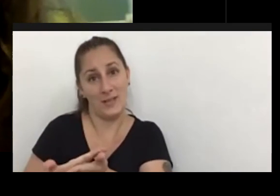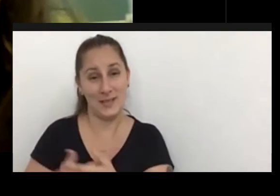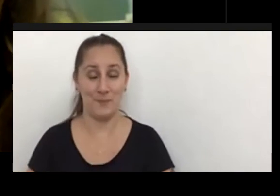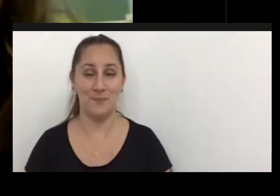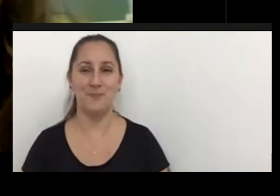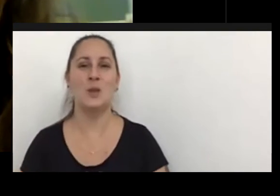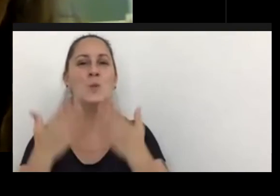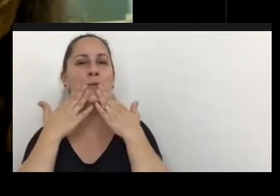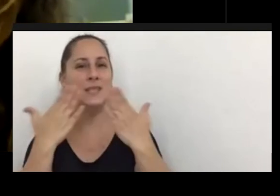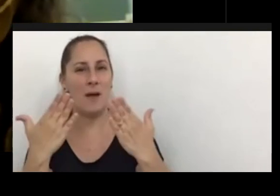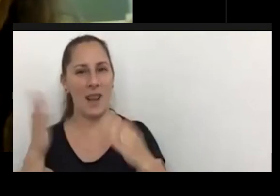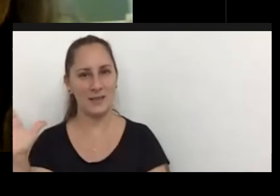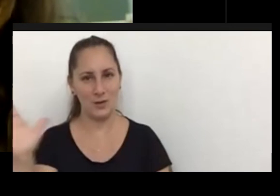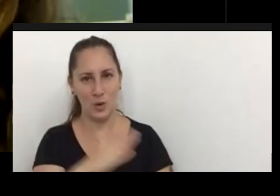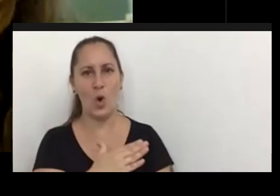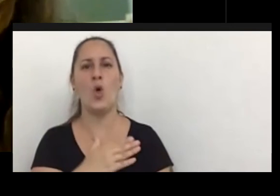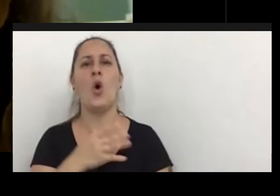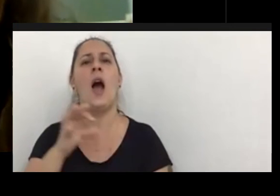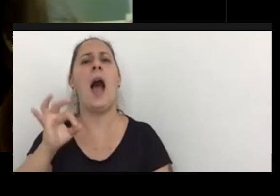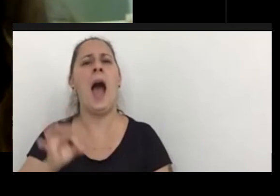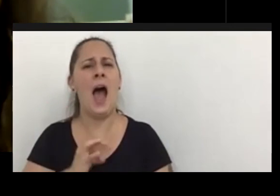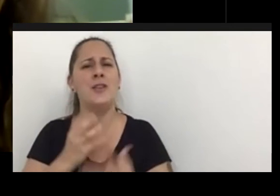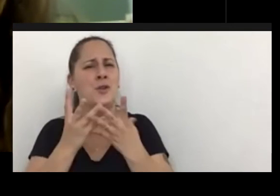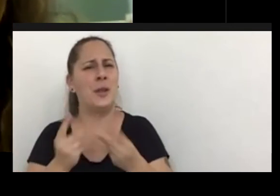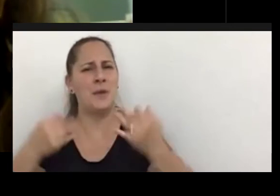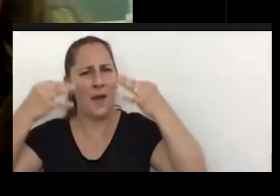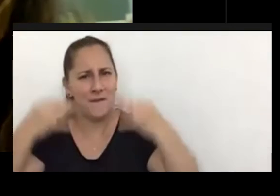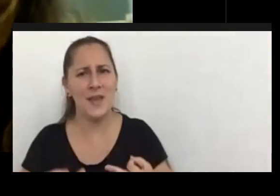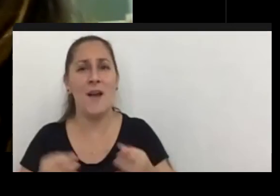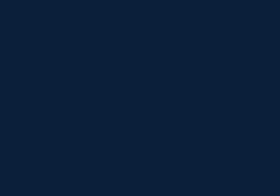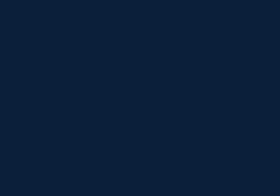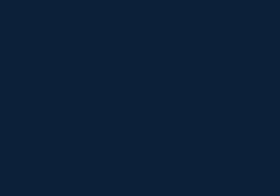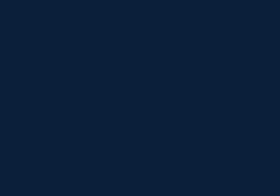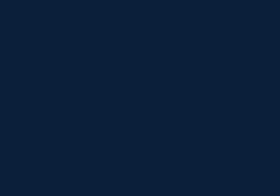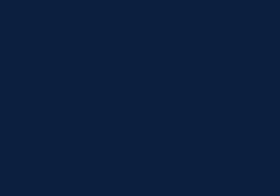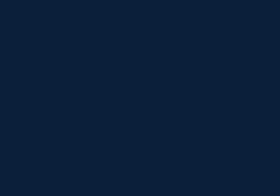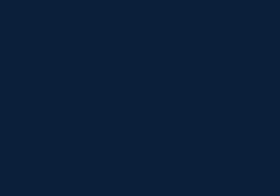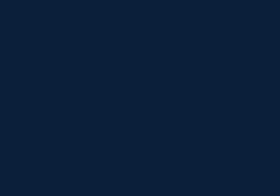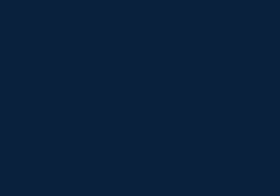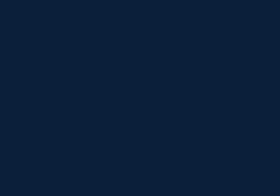todos, que terminen muy bien su año y que ojalá tengamos un año aún mucho mejor.